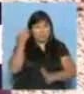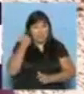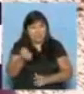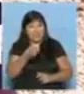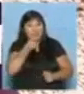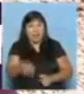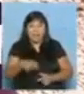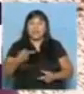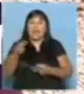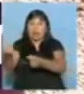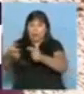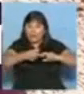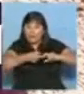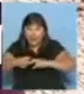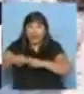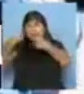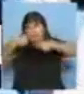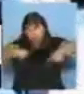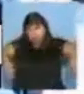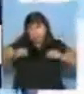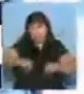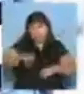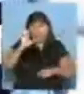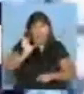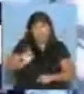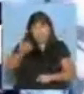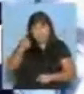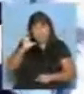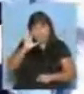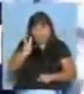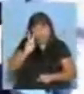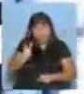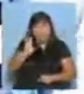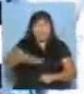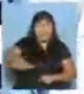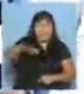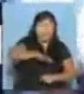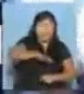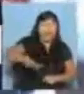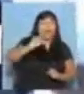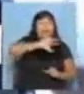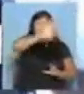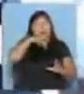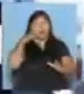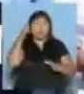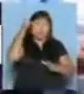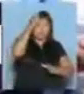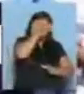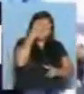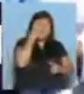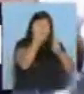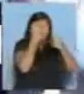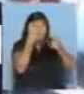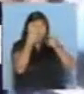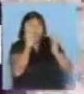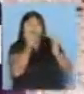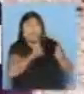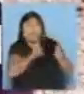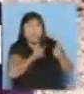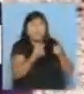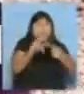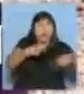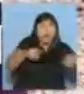año pasado, hicimos encuentros regionales donde fuimos por departamento buscando las necesidades. Una de las grandes necesidades es la maquinaria en esta región